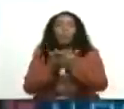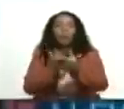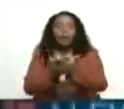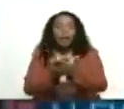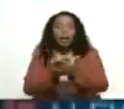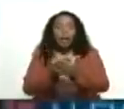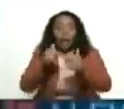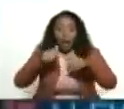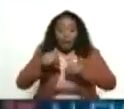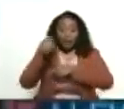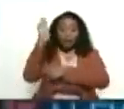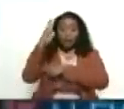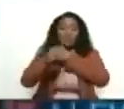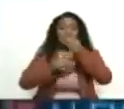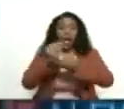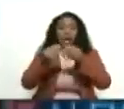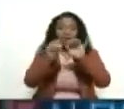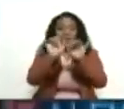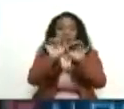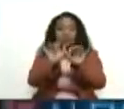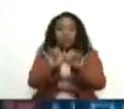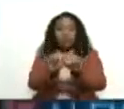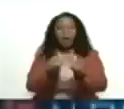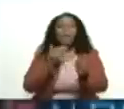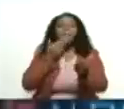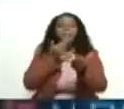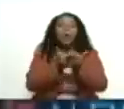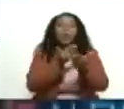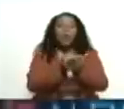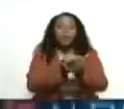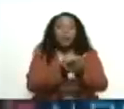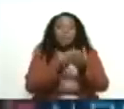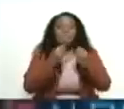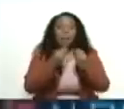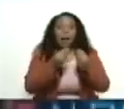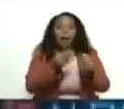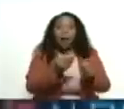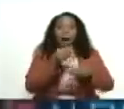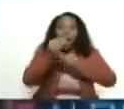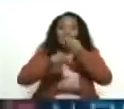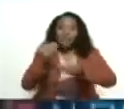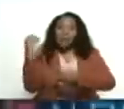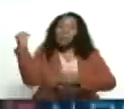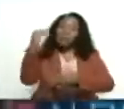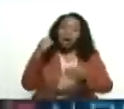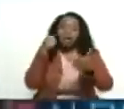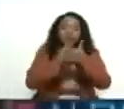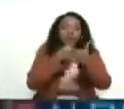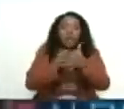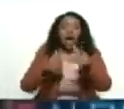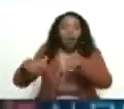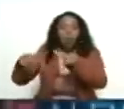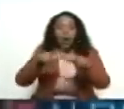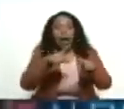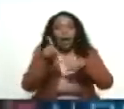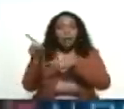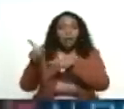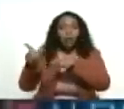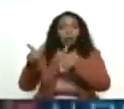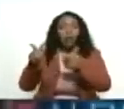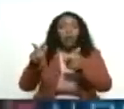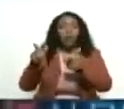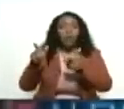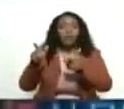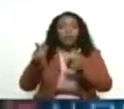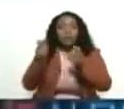foro se deje un registro de propuestas para llevar esta lucha a más espacios, a esos lugares donde